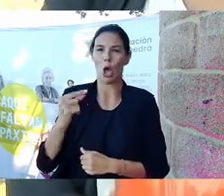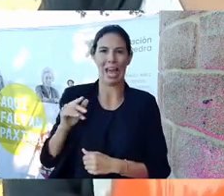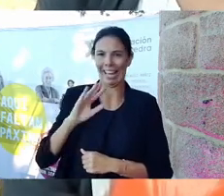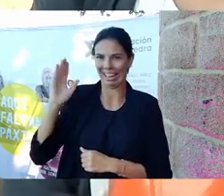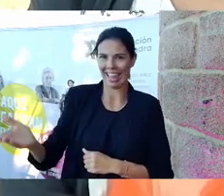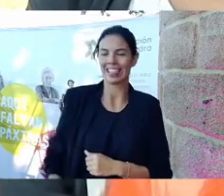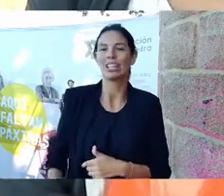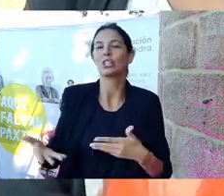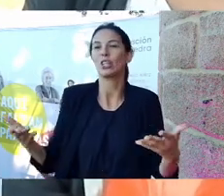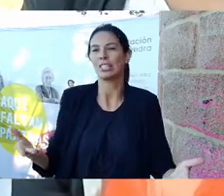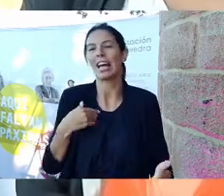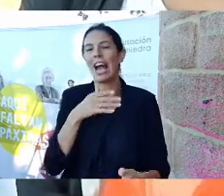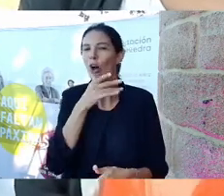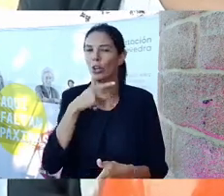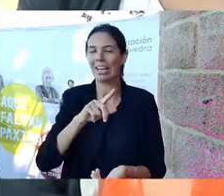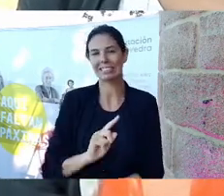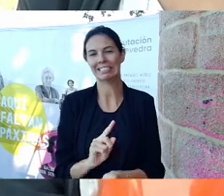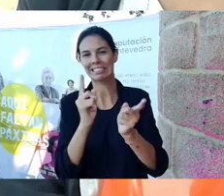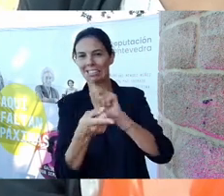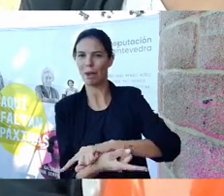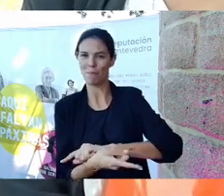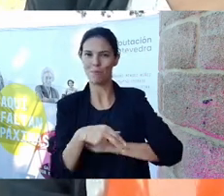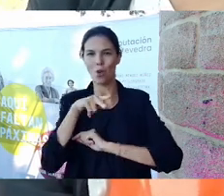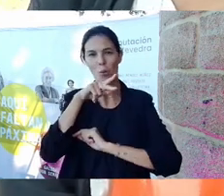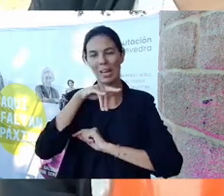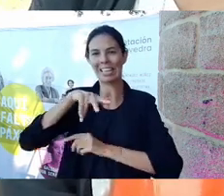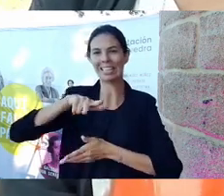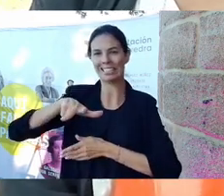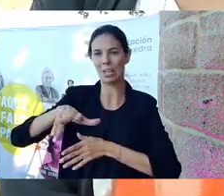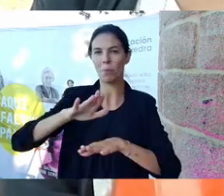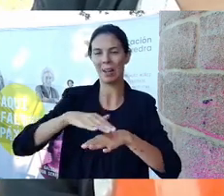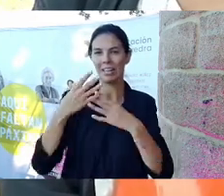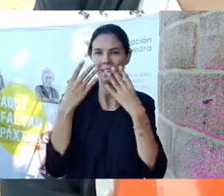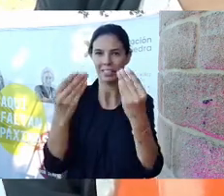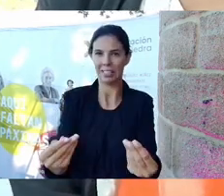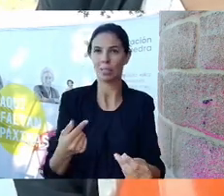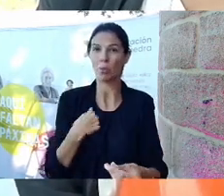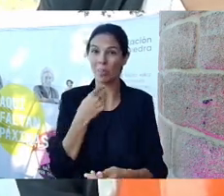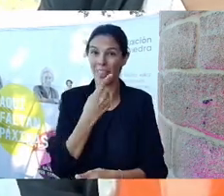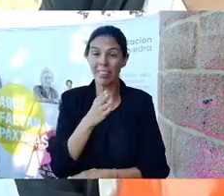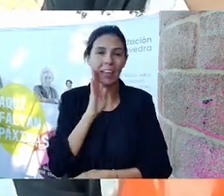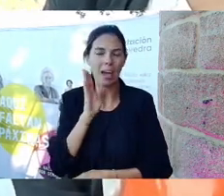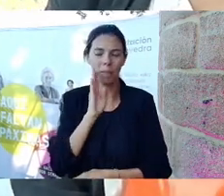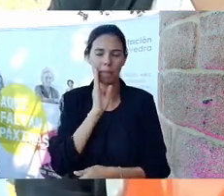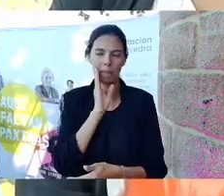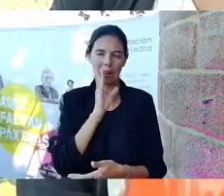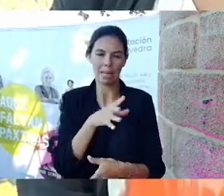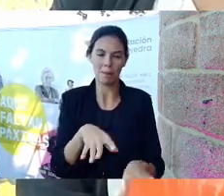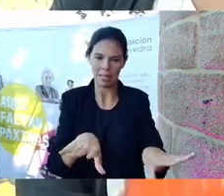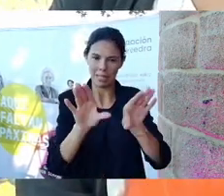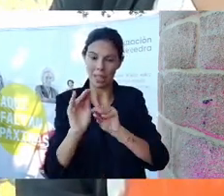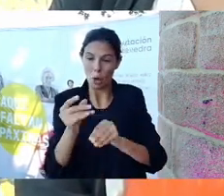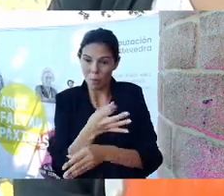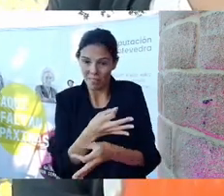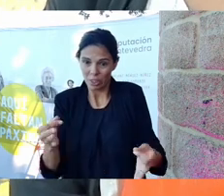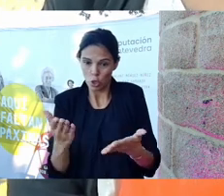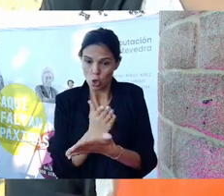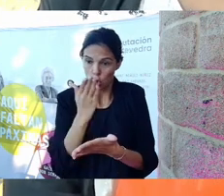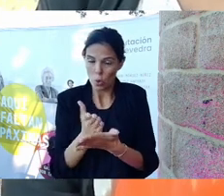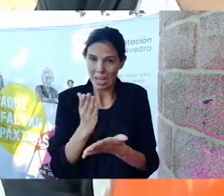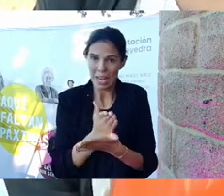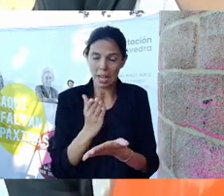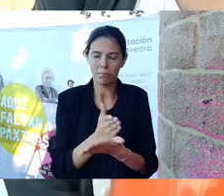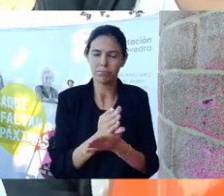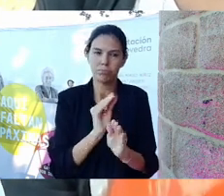así de ricos los gallegos, pues voy a pasar a hablar en castellano para que me comprenda. Como os decía, cuando leía la novela decía lo ideal sería